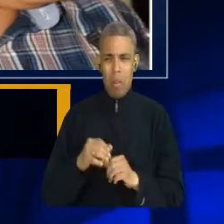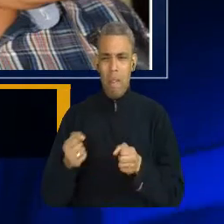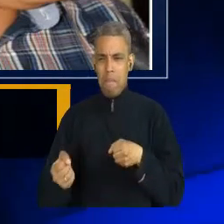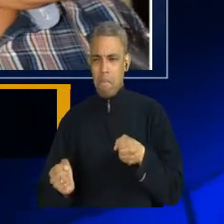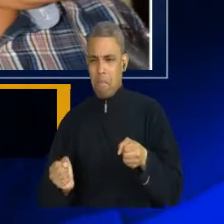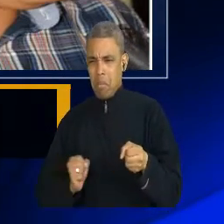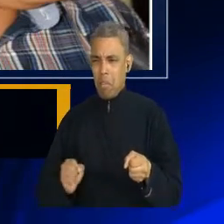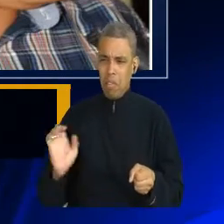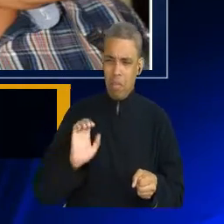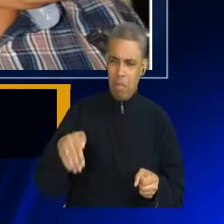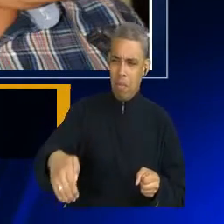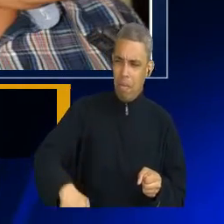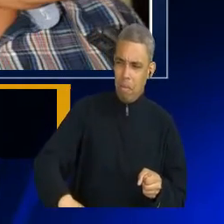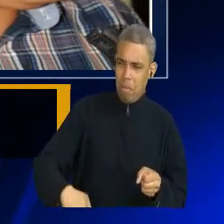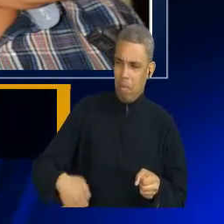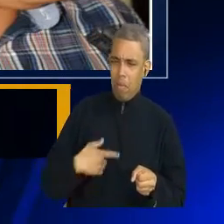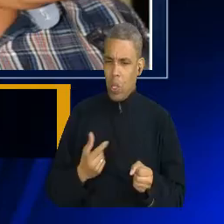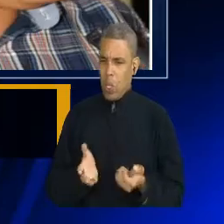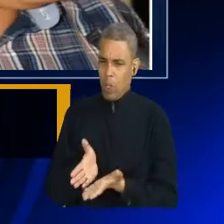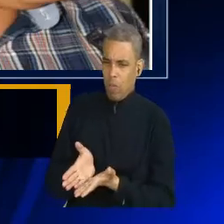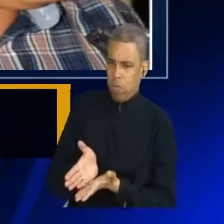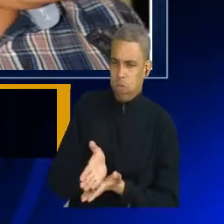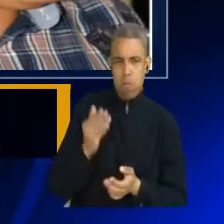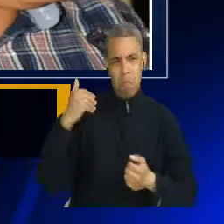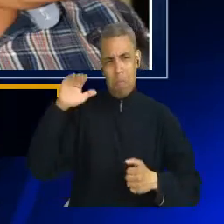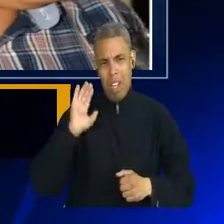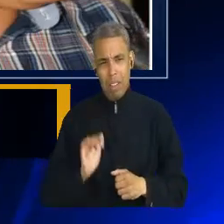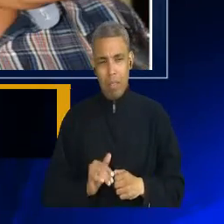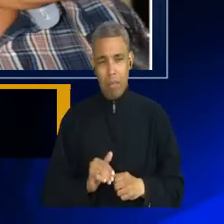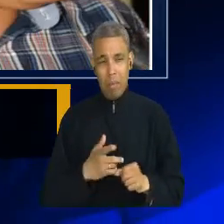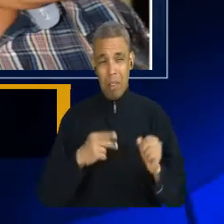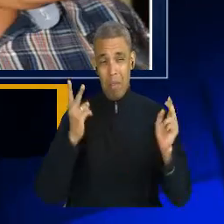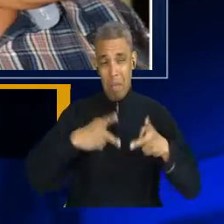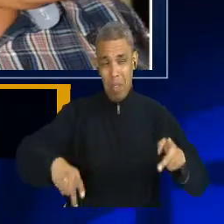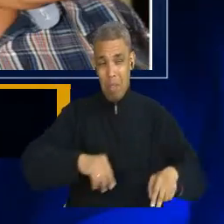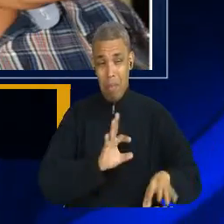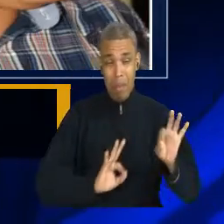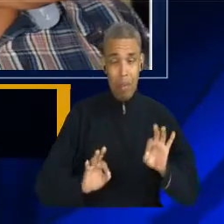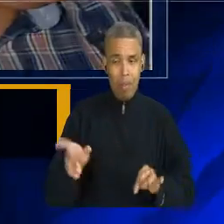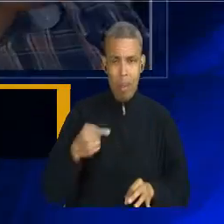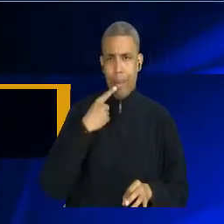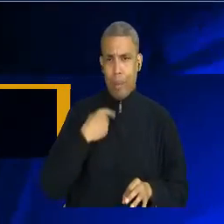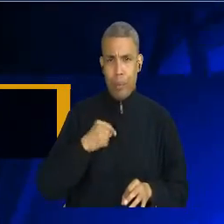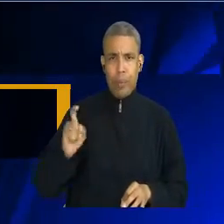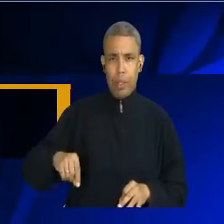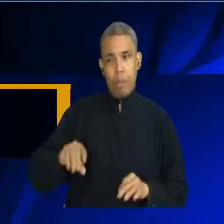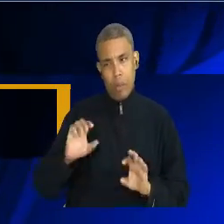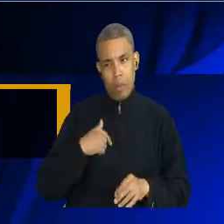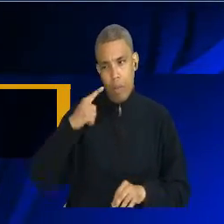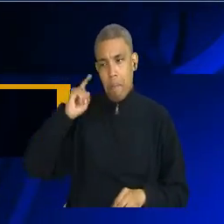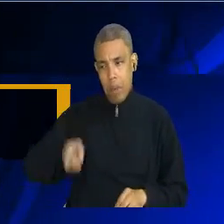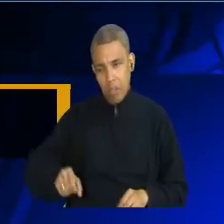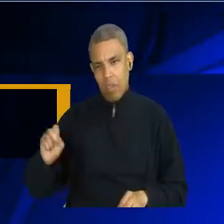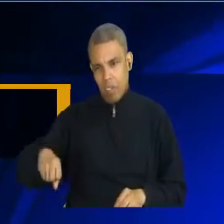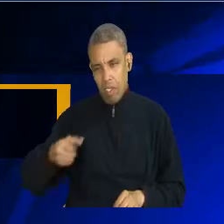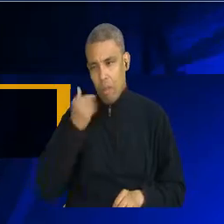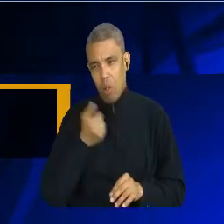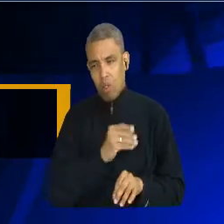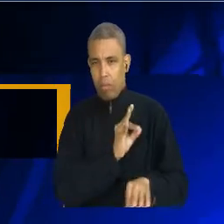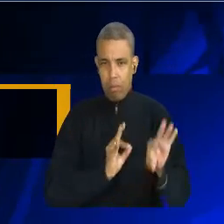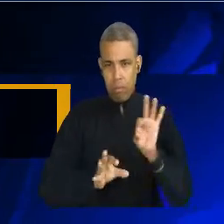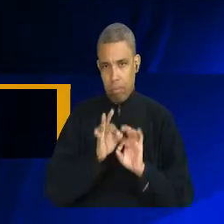mayor mano de obra o de personal trabajador. Decirle a la comunidad, señor secretario, que dentro del cronograma avanza en lo que se